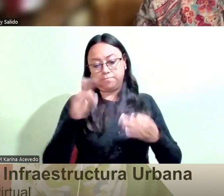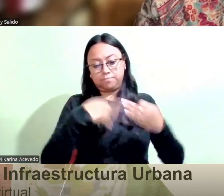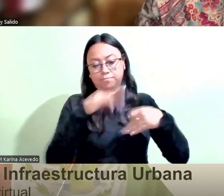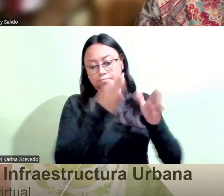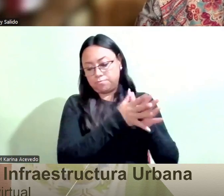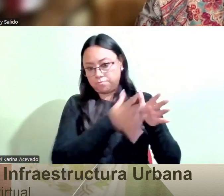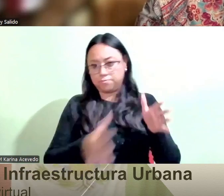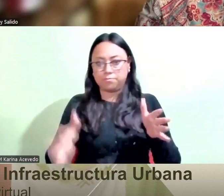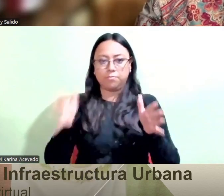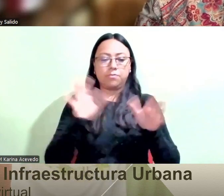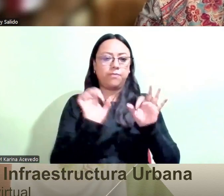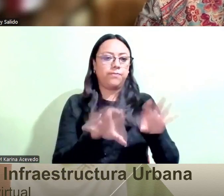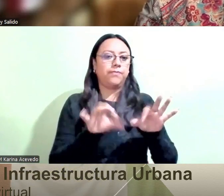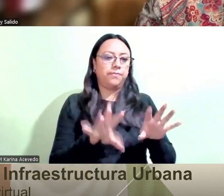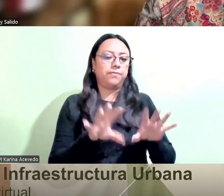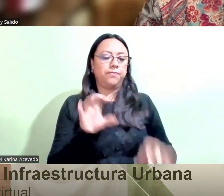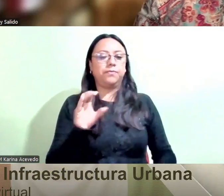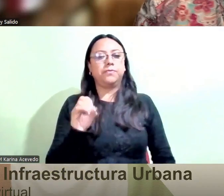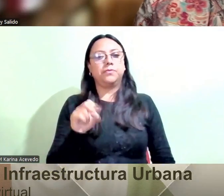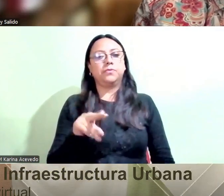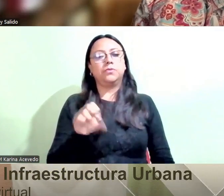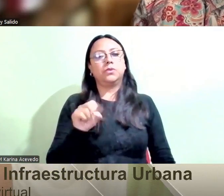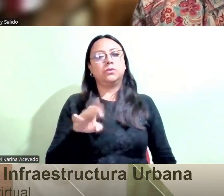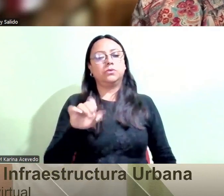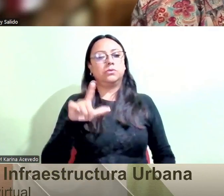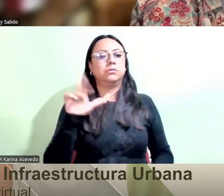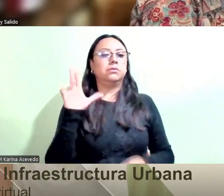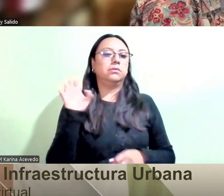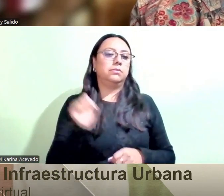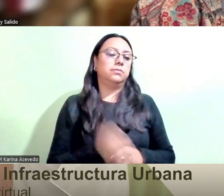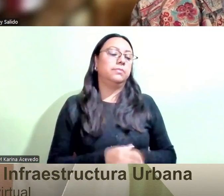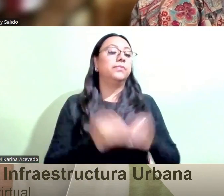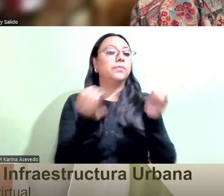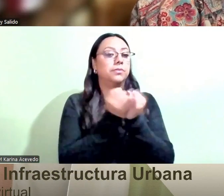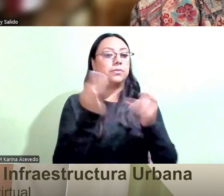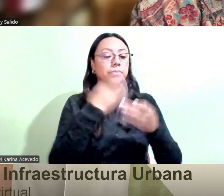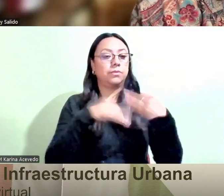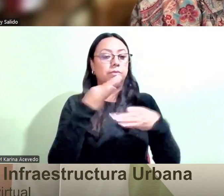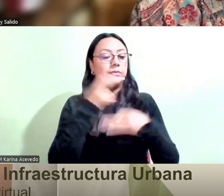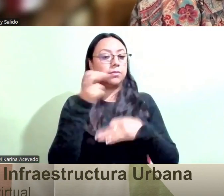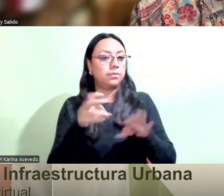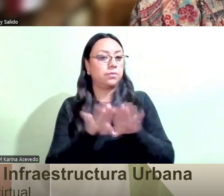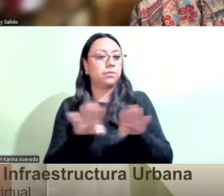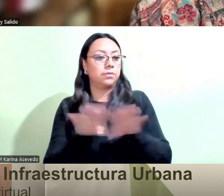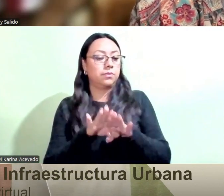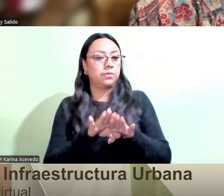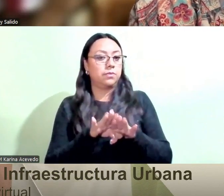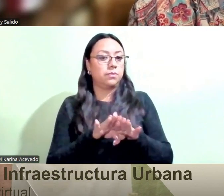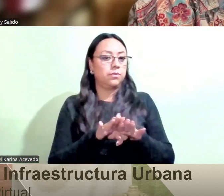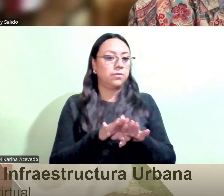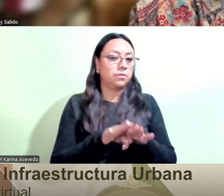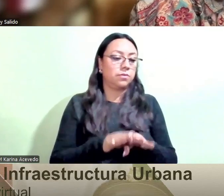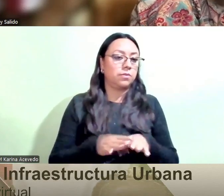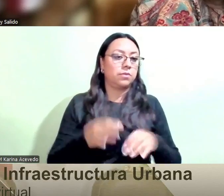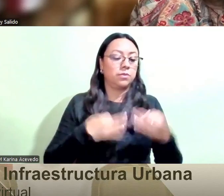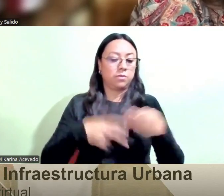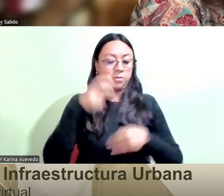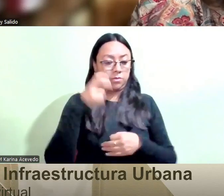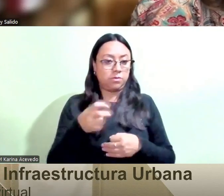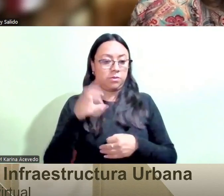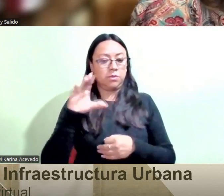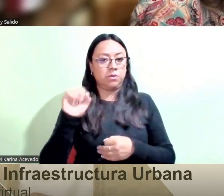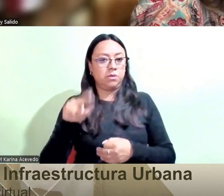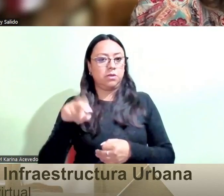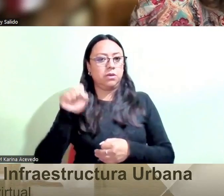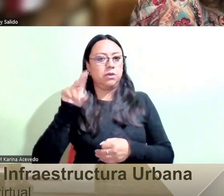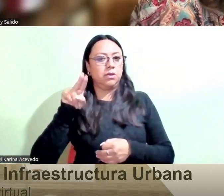las oficinas consulares. Además, debe tenerse en cuenta que las referidas disposiciones precisan que una de las funciones consulares consiste en fomentar el